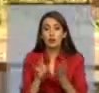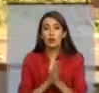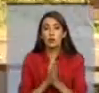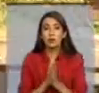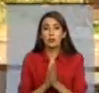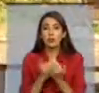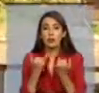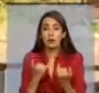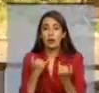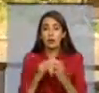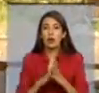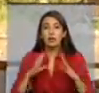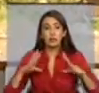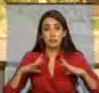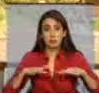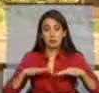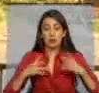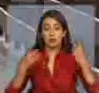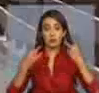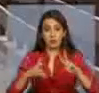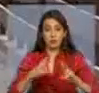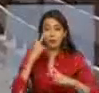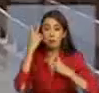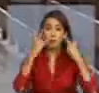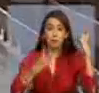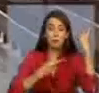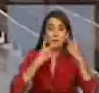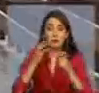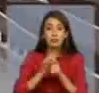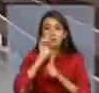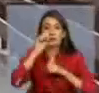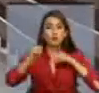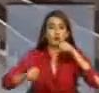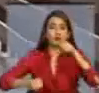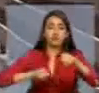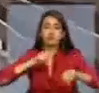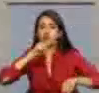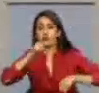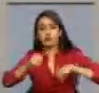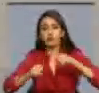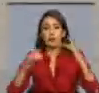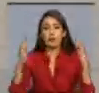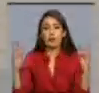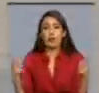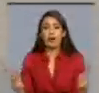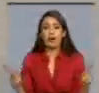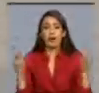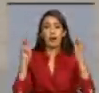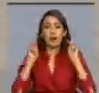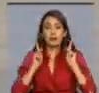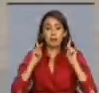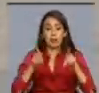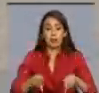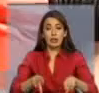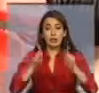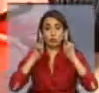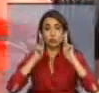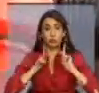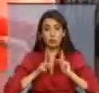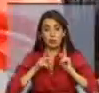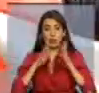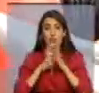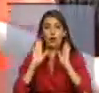Este feriado bien puede aprovecharse para ir hacia la isla en bicicleta, a través del puente desde Durán a la Santay, o viajar en lancha